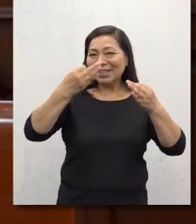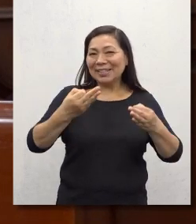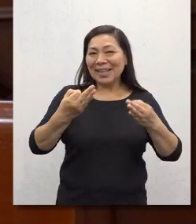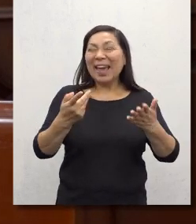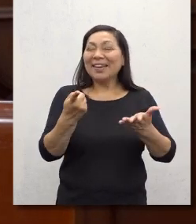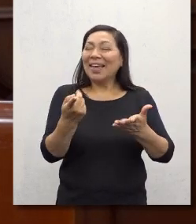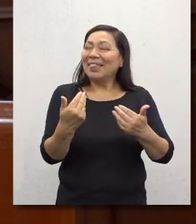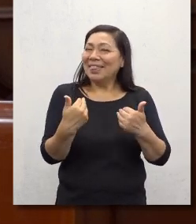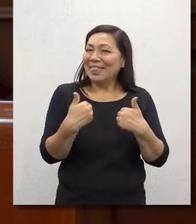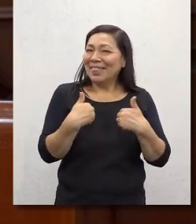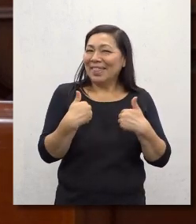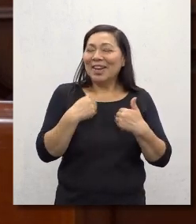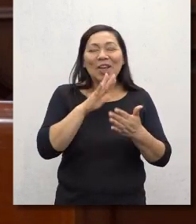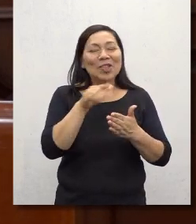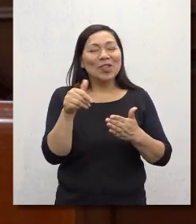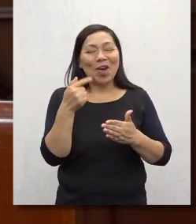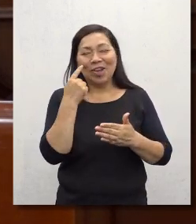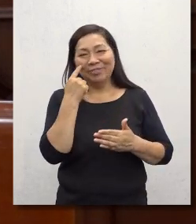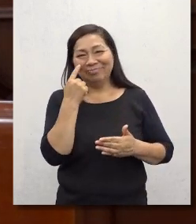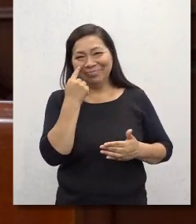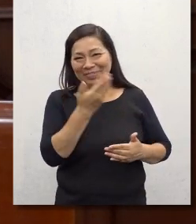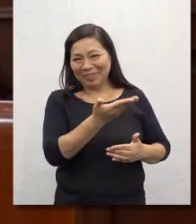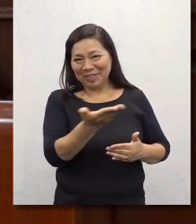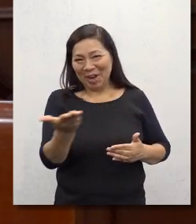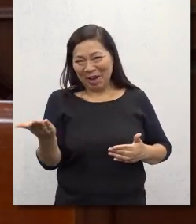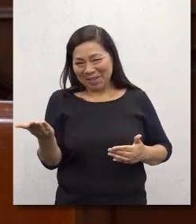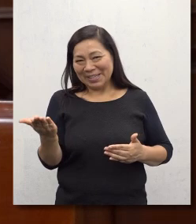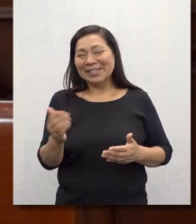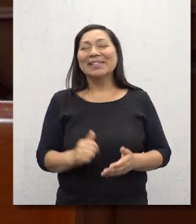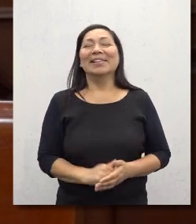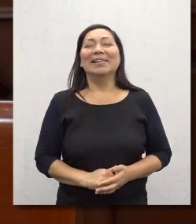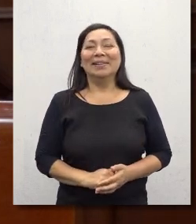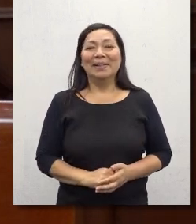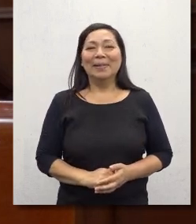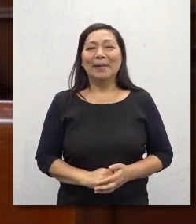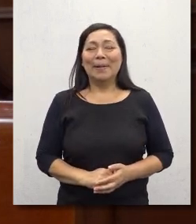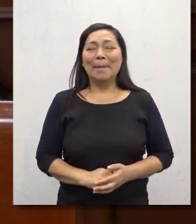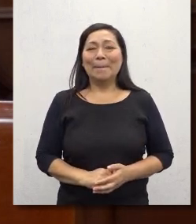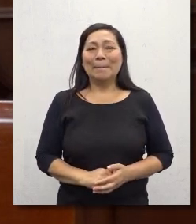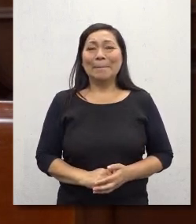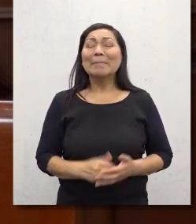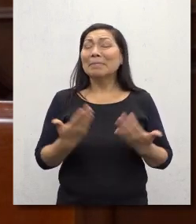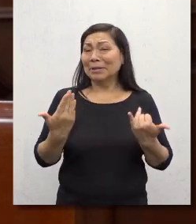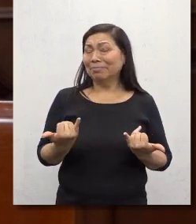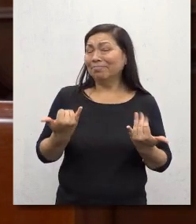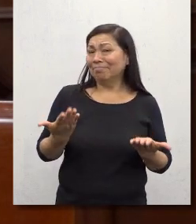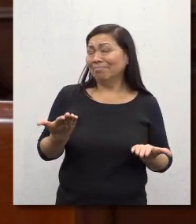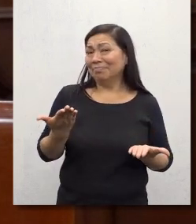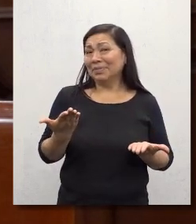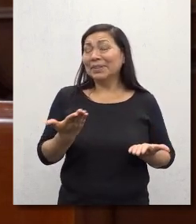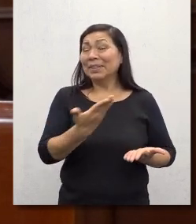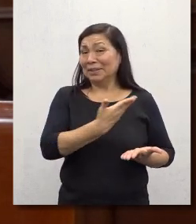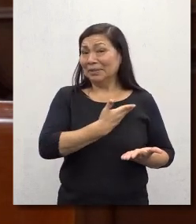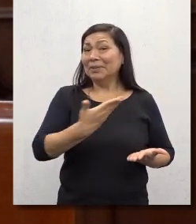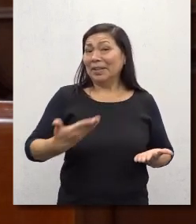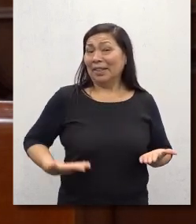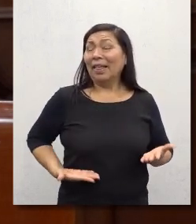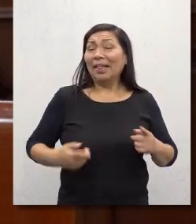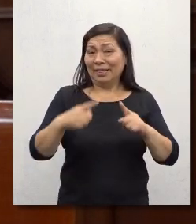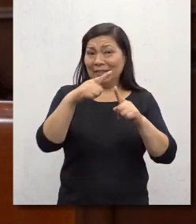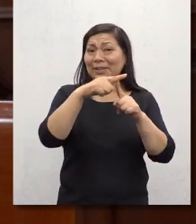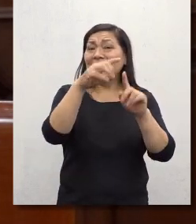que es la que él tiene y la que todos nosotros le conocemos. En la presidencia del